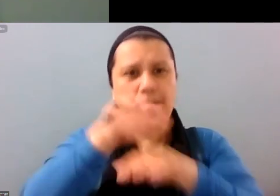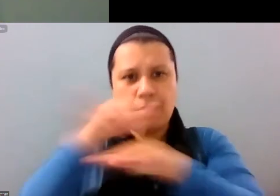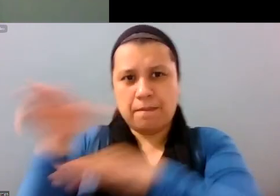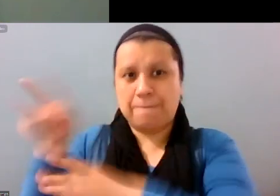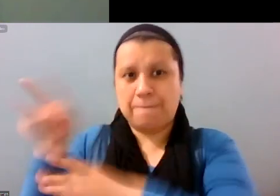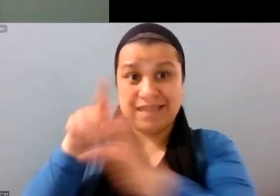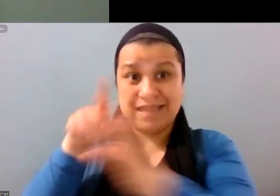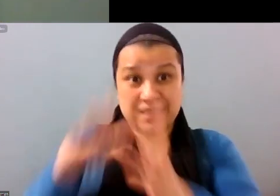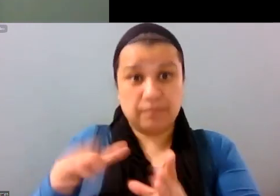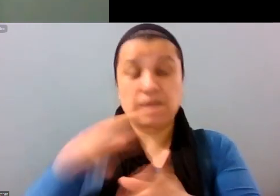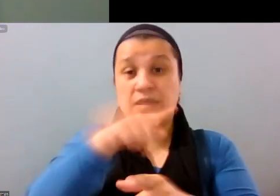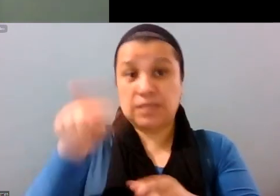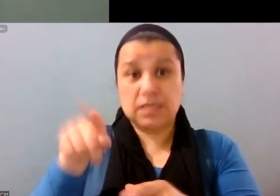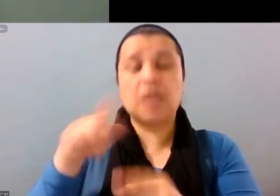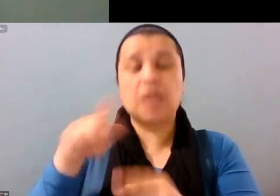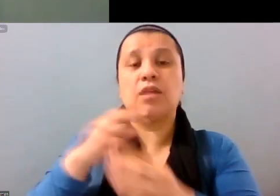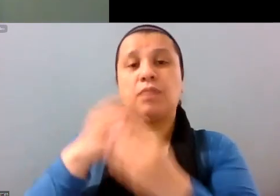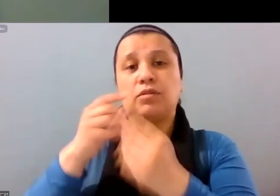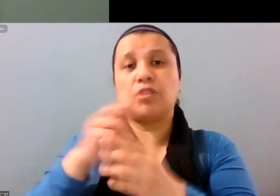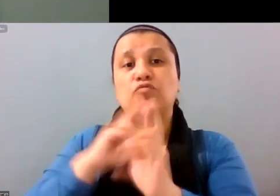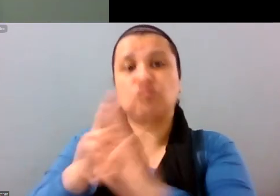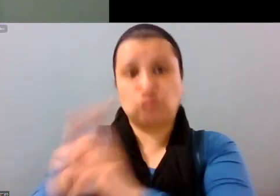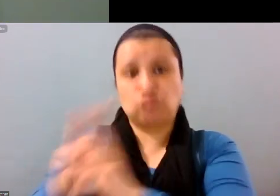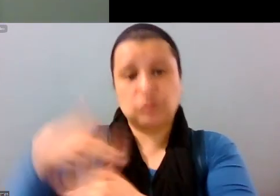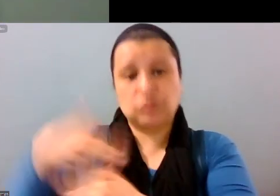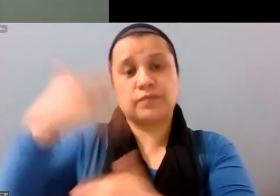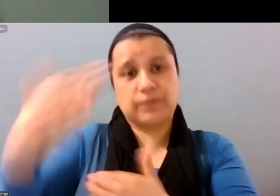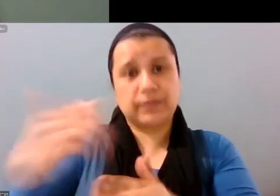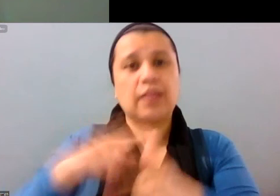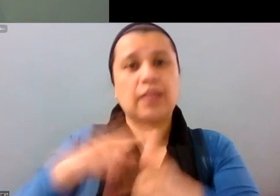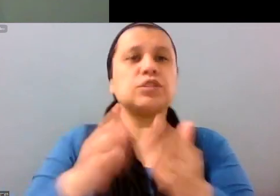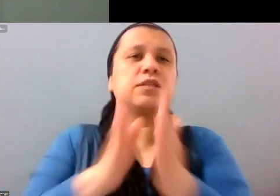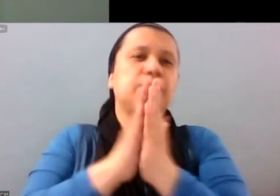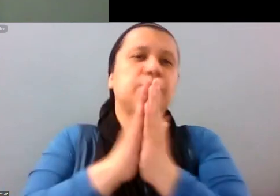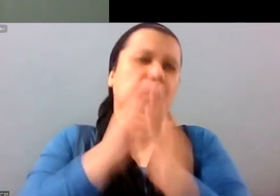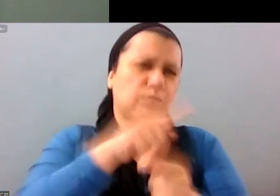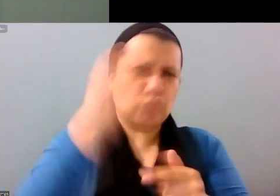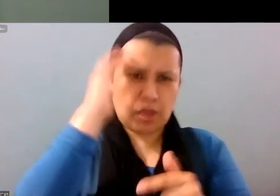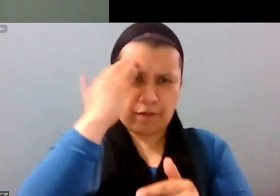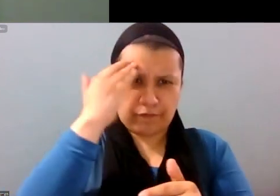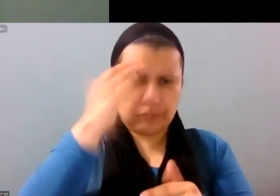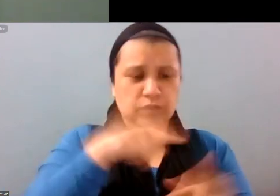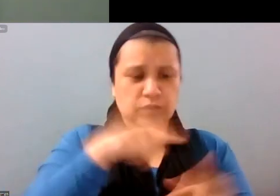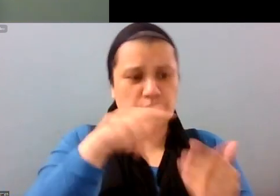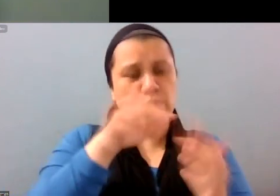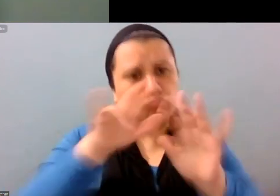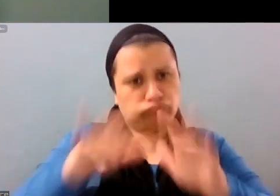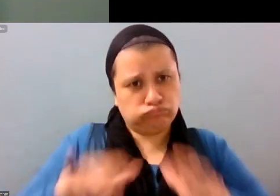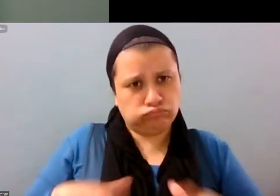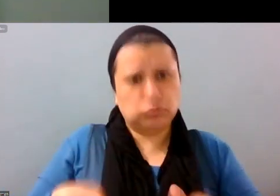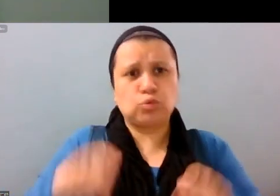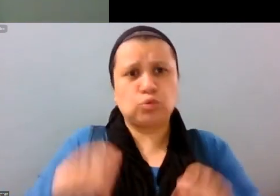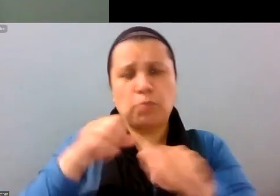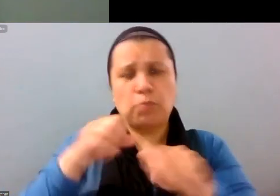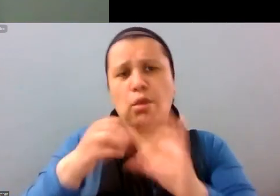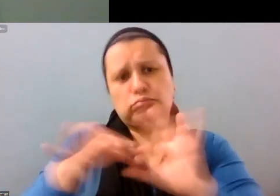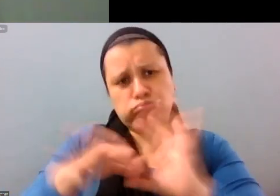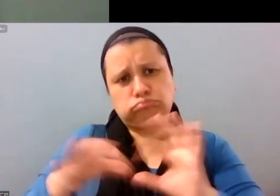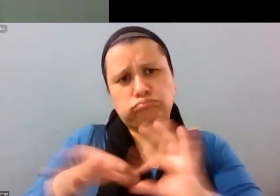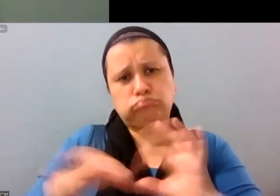apropiada por eso les invitamos a acceder a las redes sociales para dejar sus consultas o comentarios además